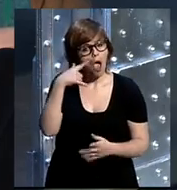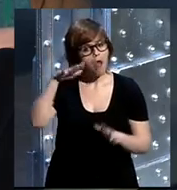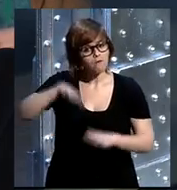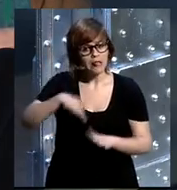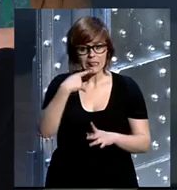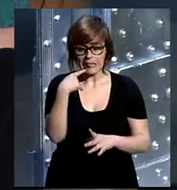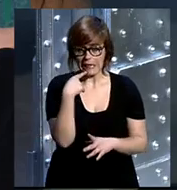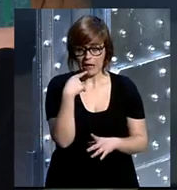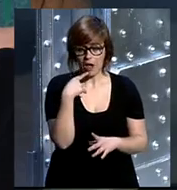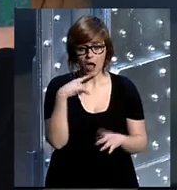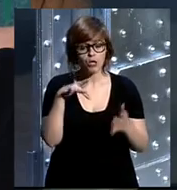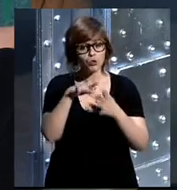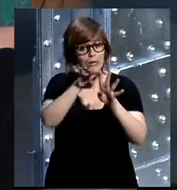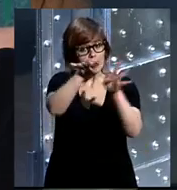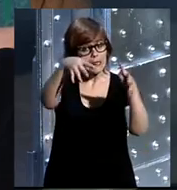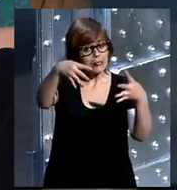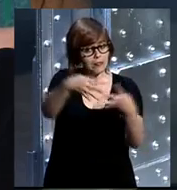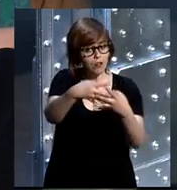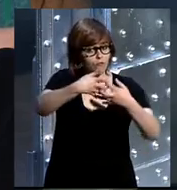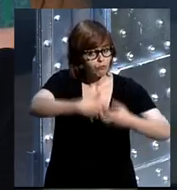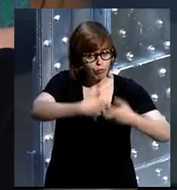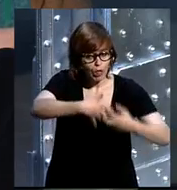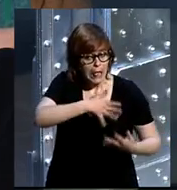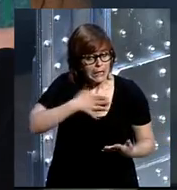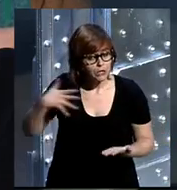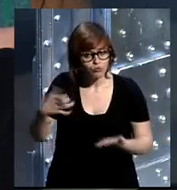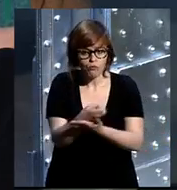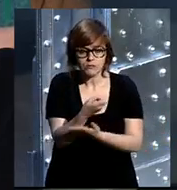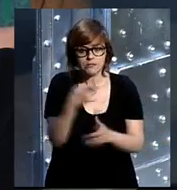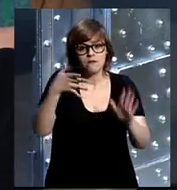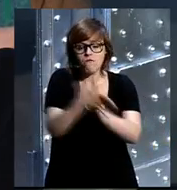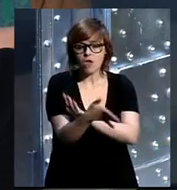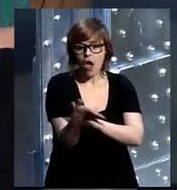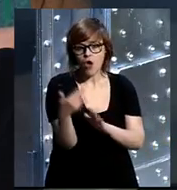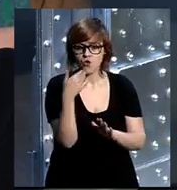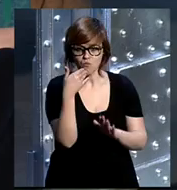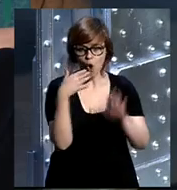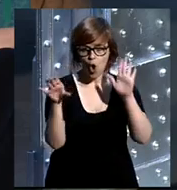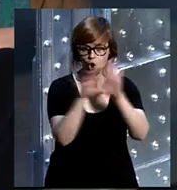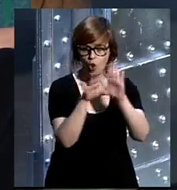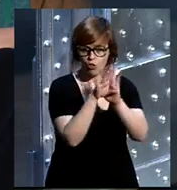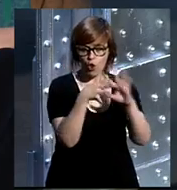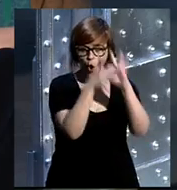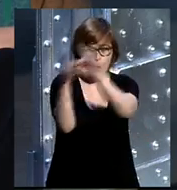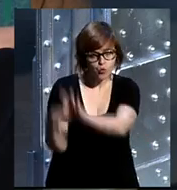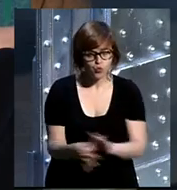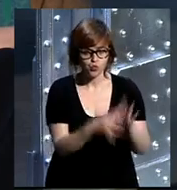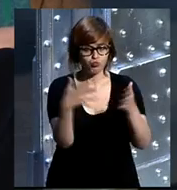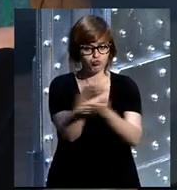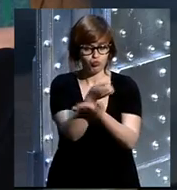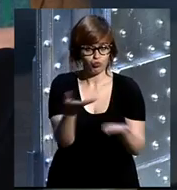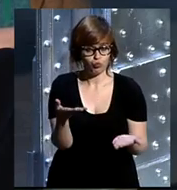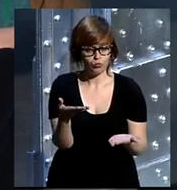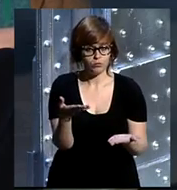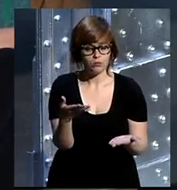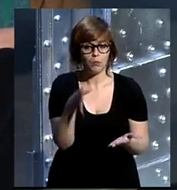Internet funcione a raíz de toda esta historieta, digamos, de haber códigos comunes. Es decir, la ventaja que tiene es esa, ¿no? Porque yo creo que lo otro,